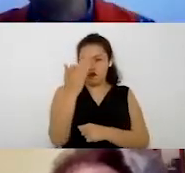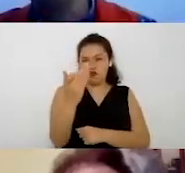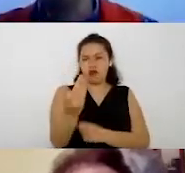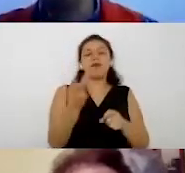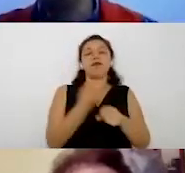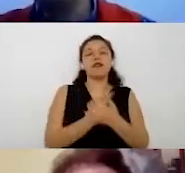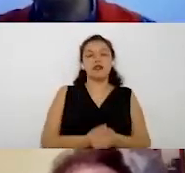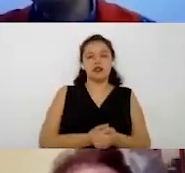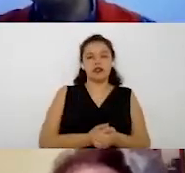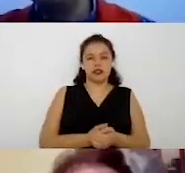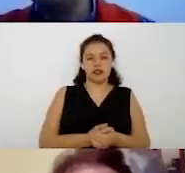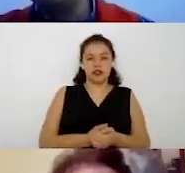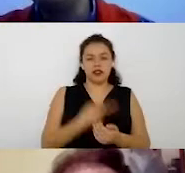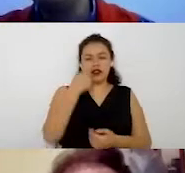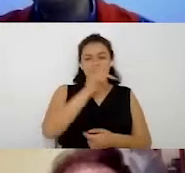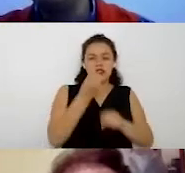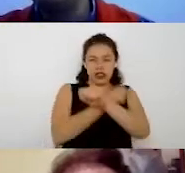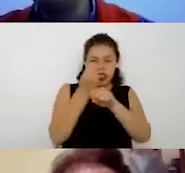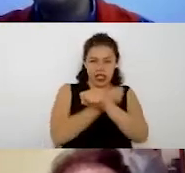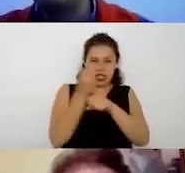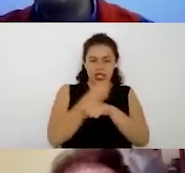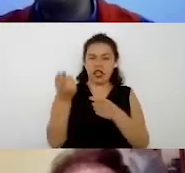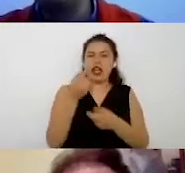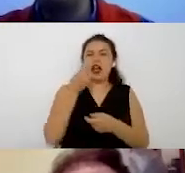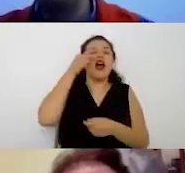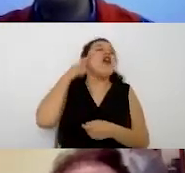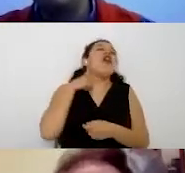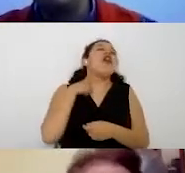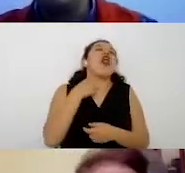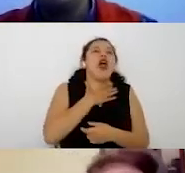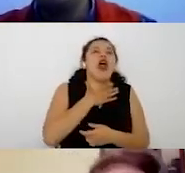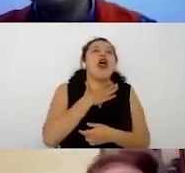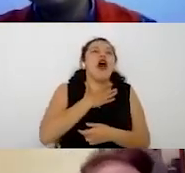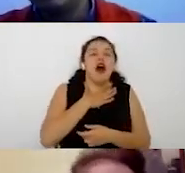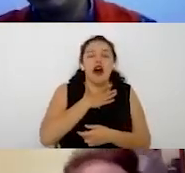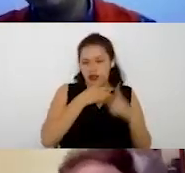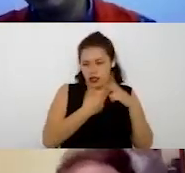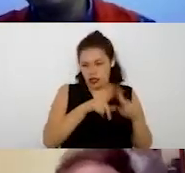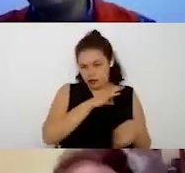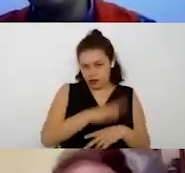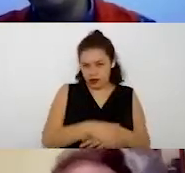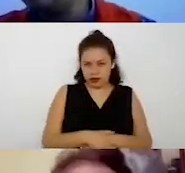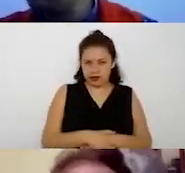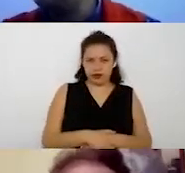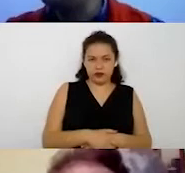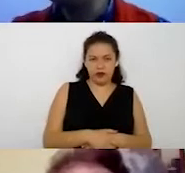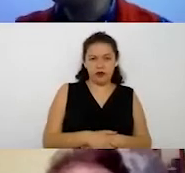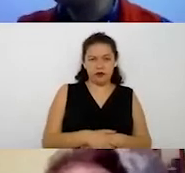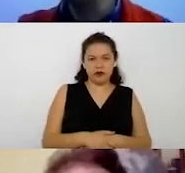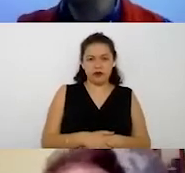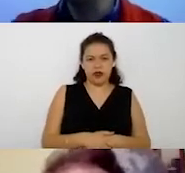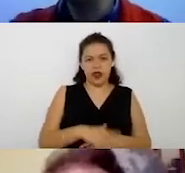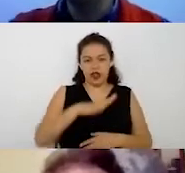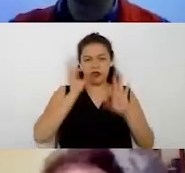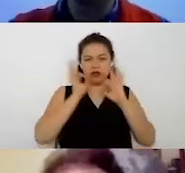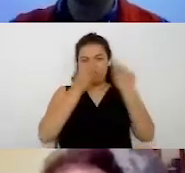Podía comenzar a ahogarse con su propia sangre. ¿De acuerdo? Entonces, hay una forma muy sencilla de